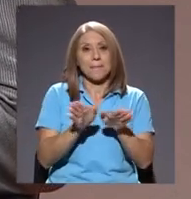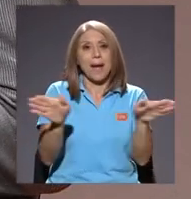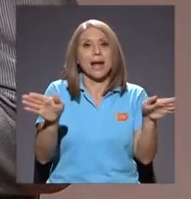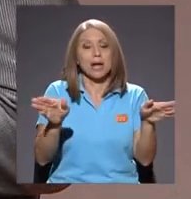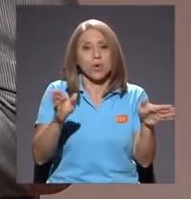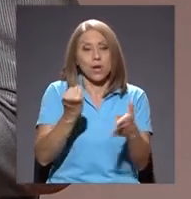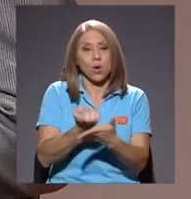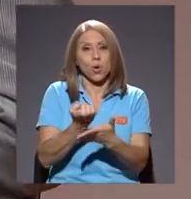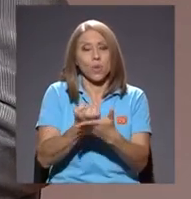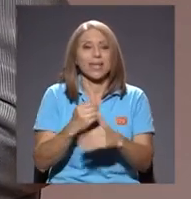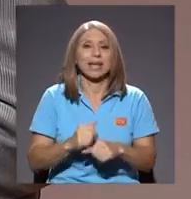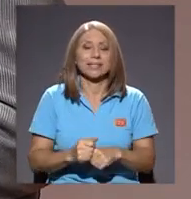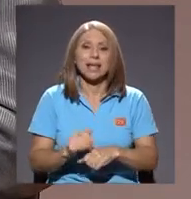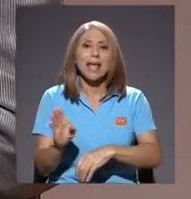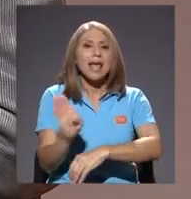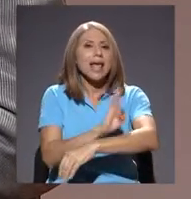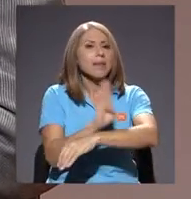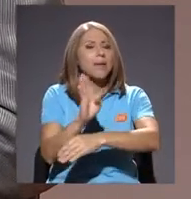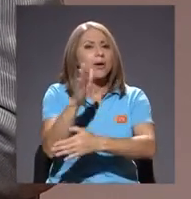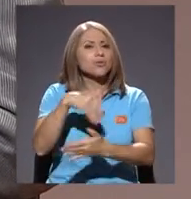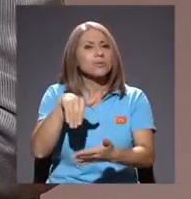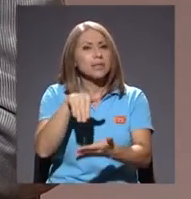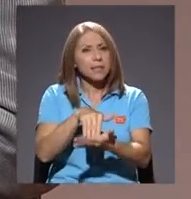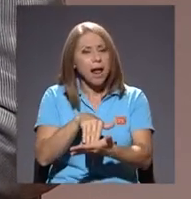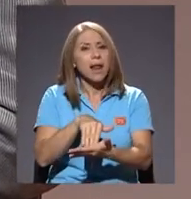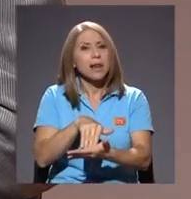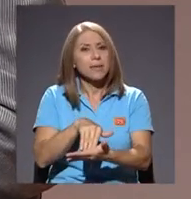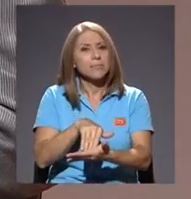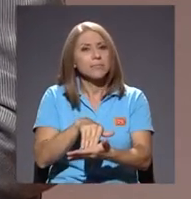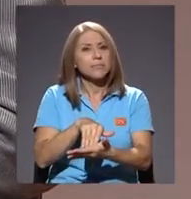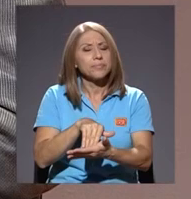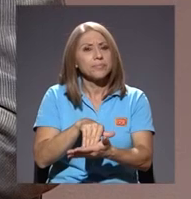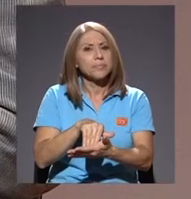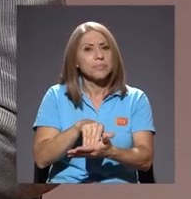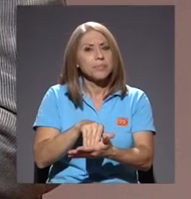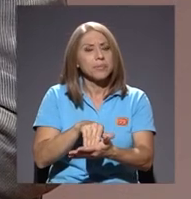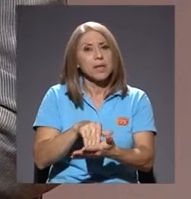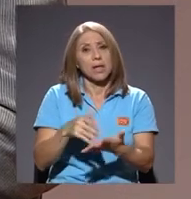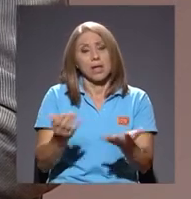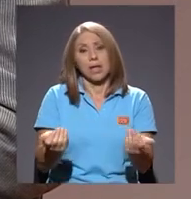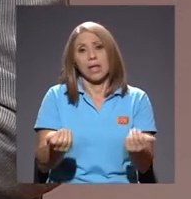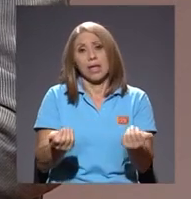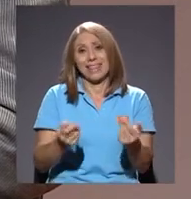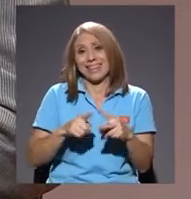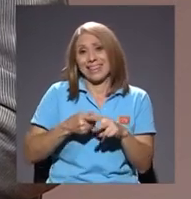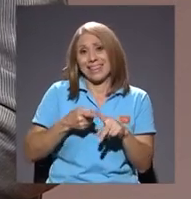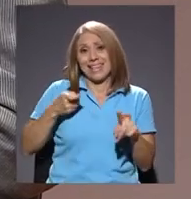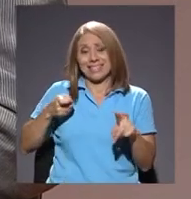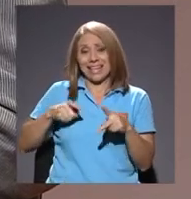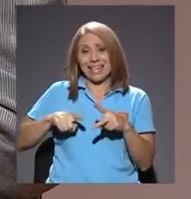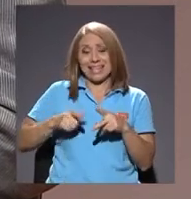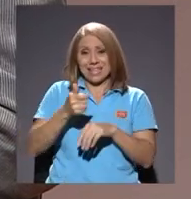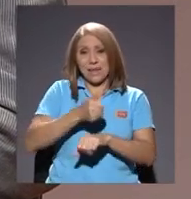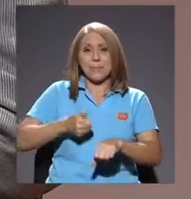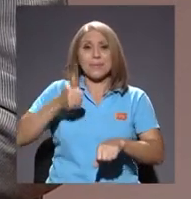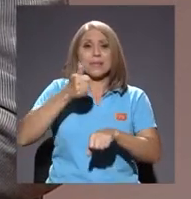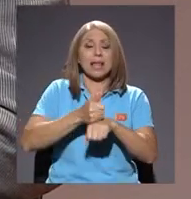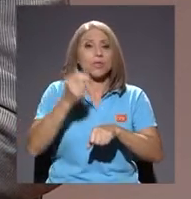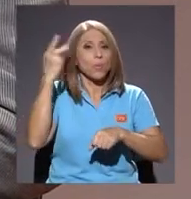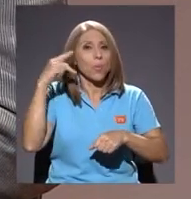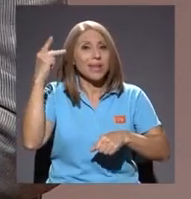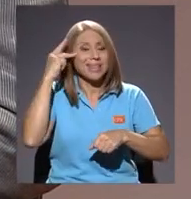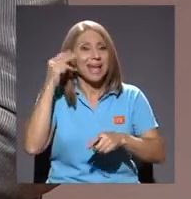el banco central a partir de que está implementando su política de metas de